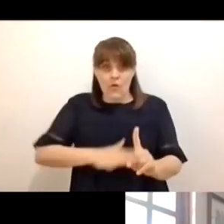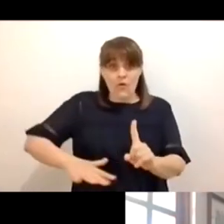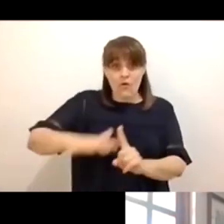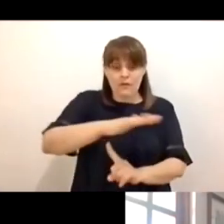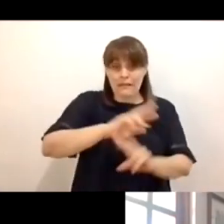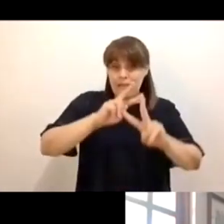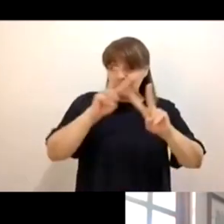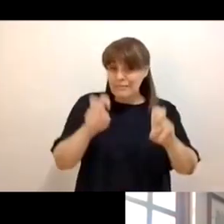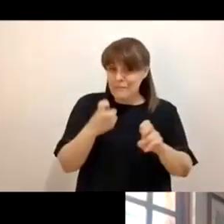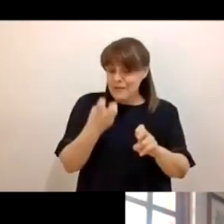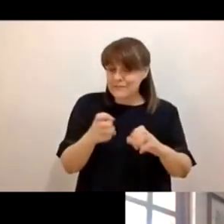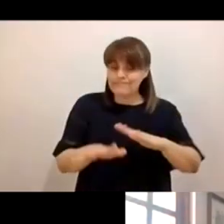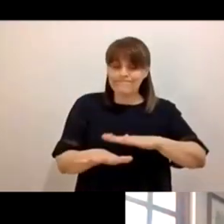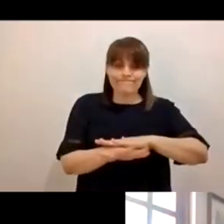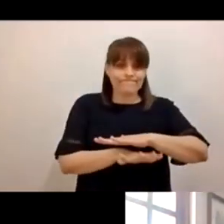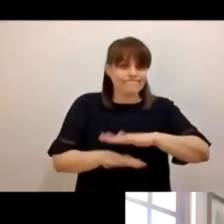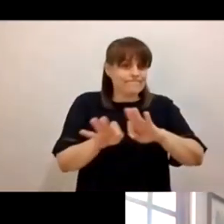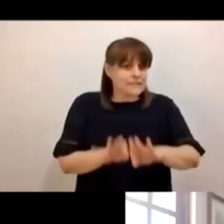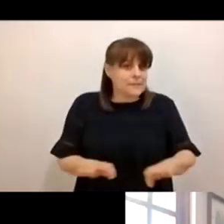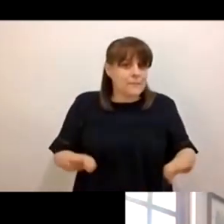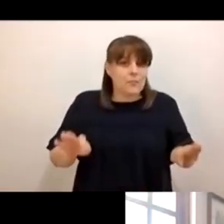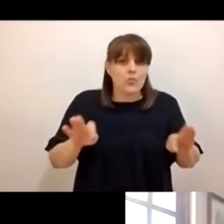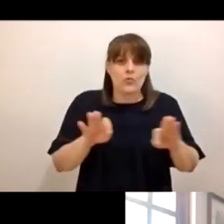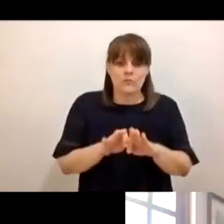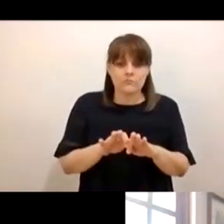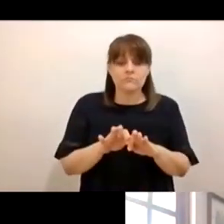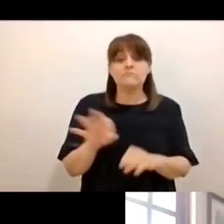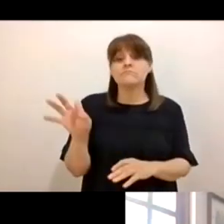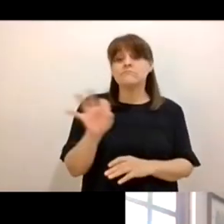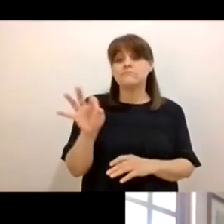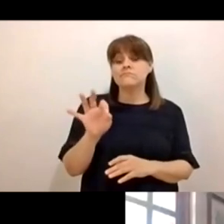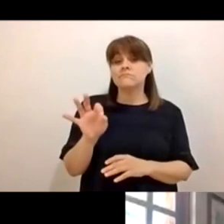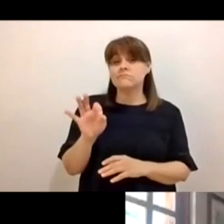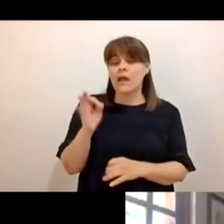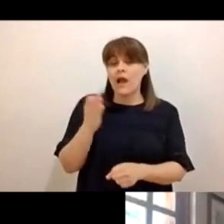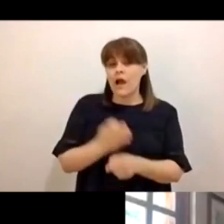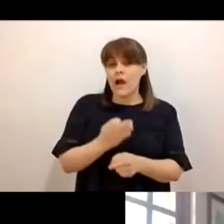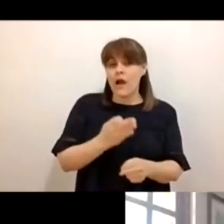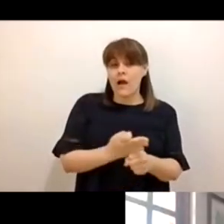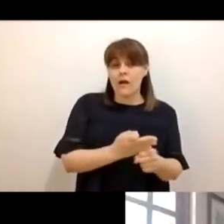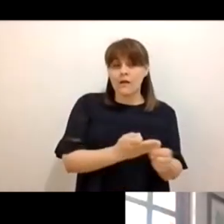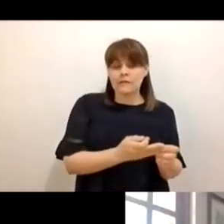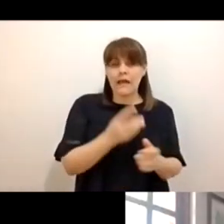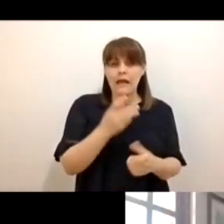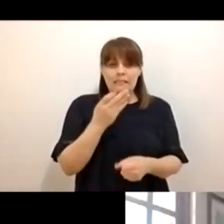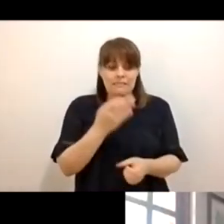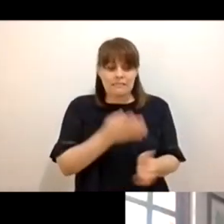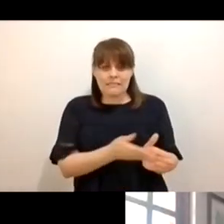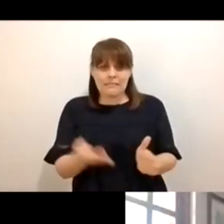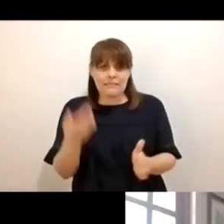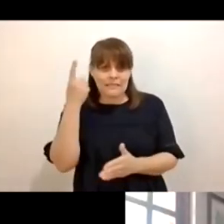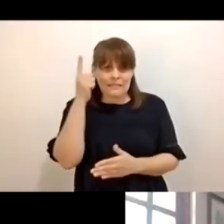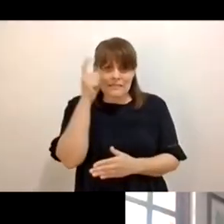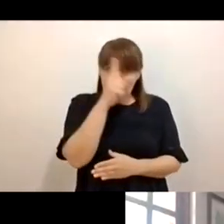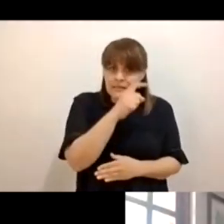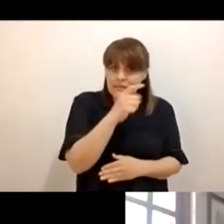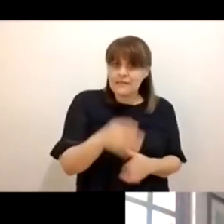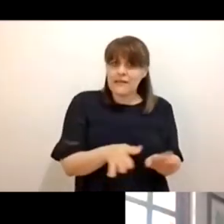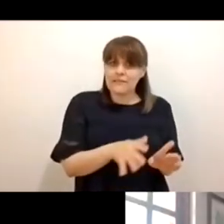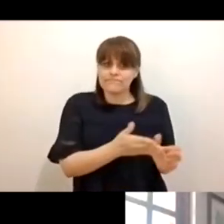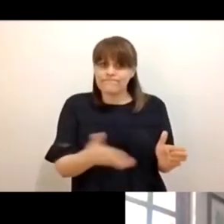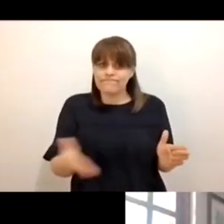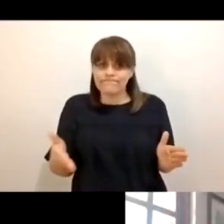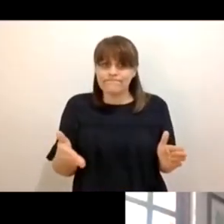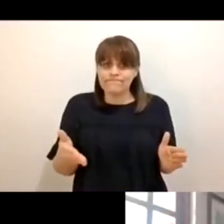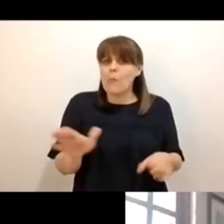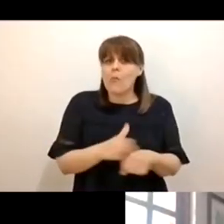es fundamental si algo nos está enseñando esta crisis a raíz del COVID es que